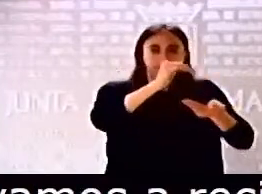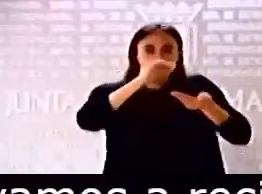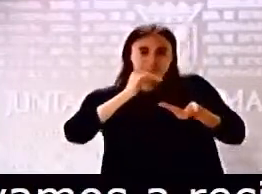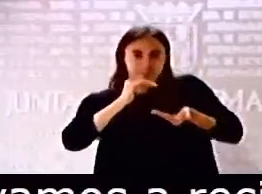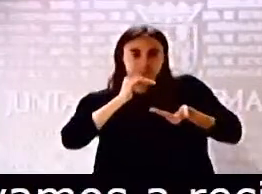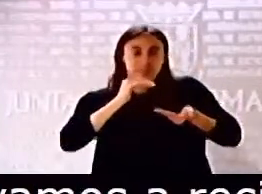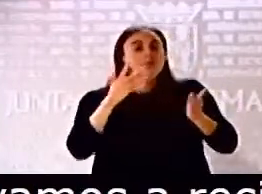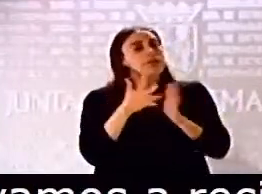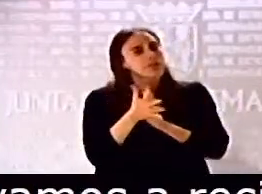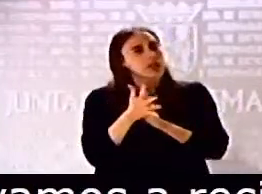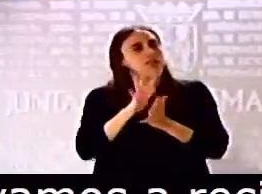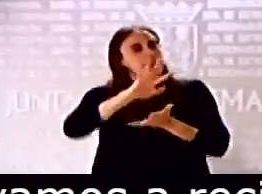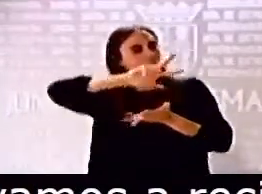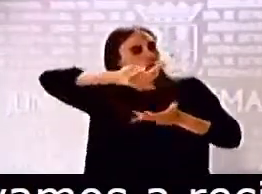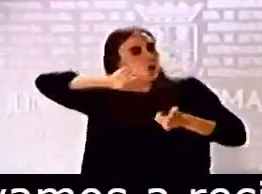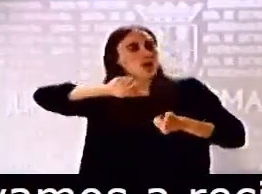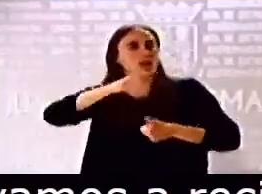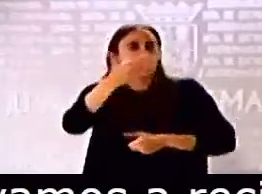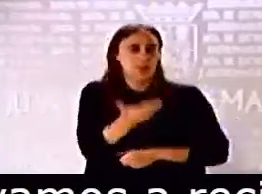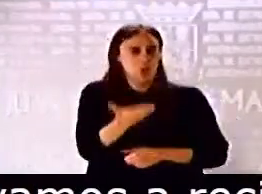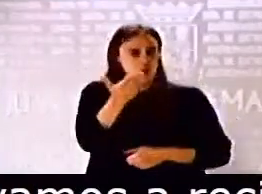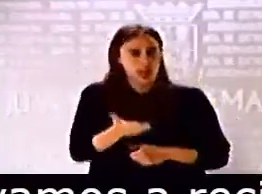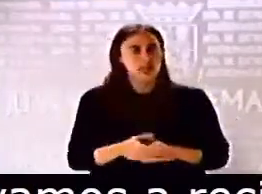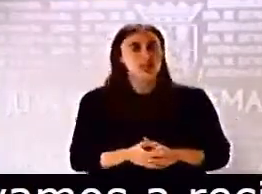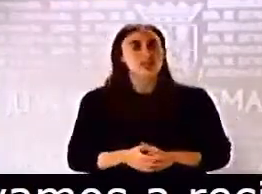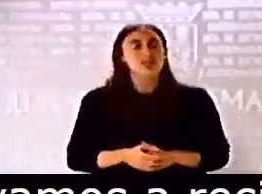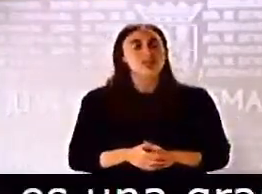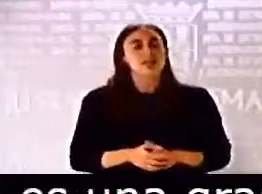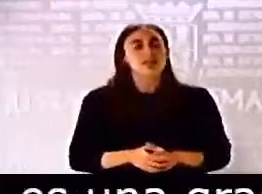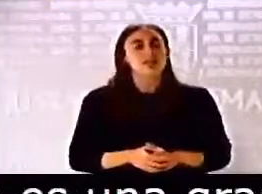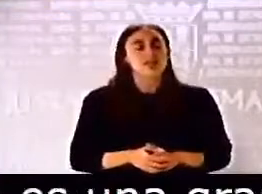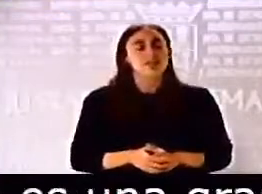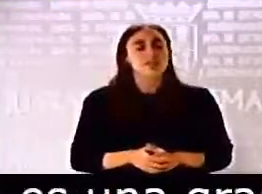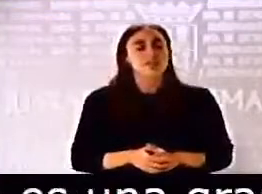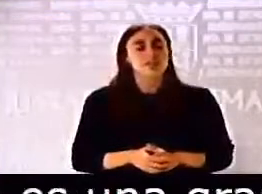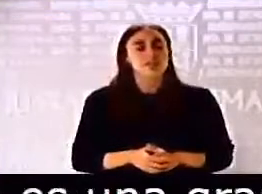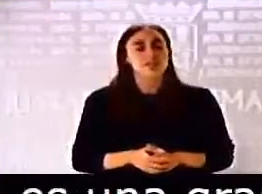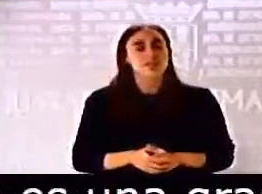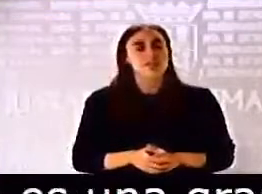Eso es una gran noticia, porque